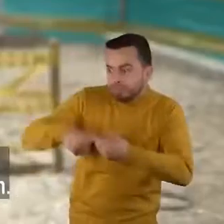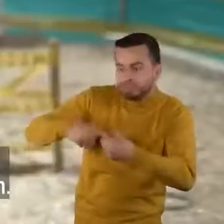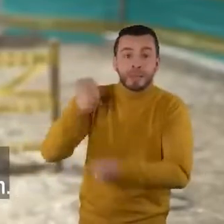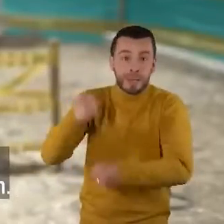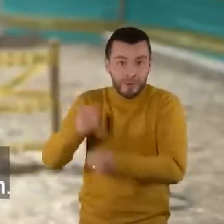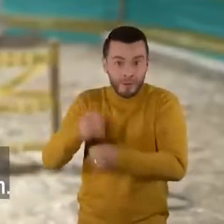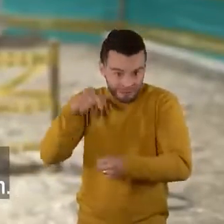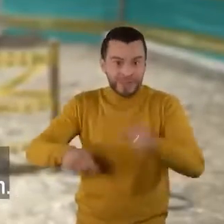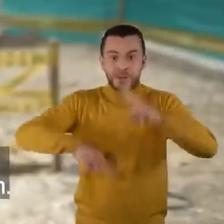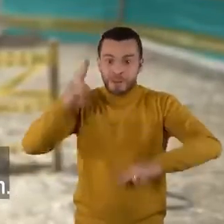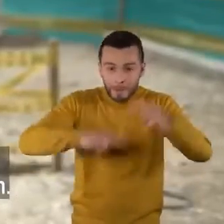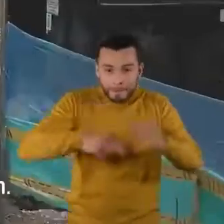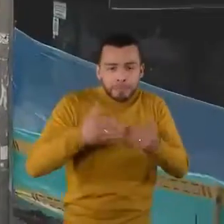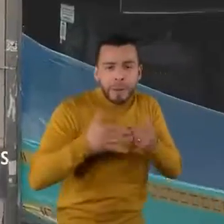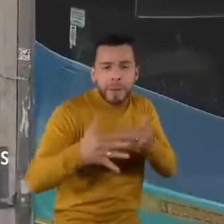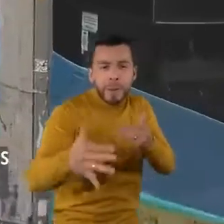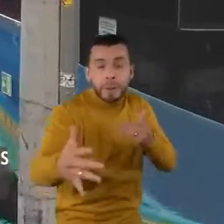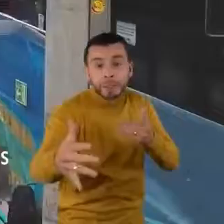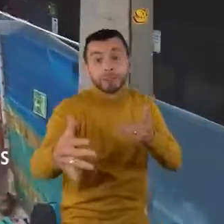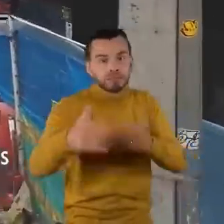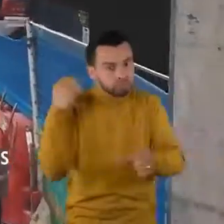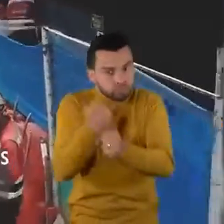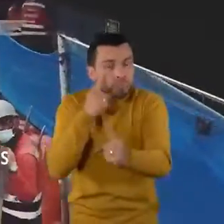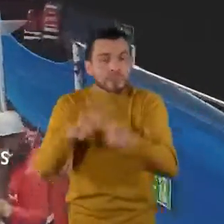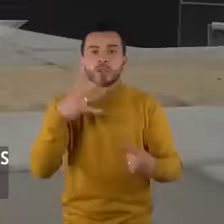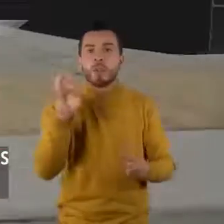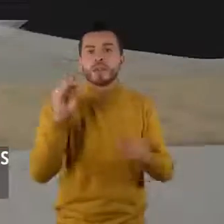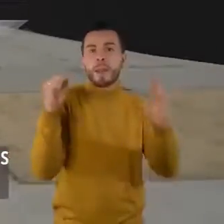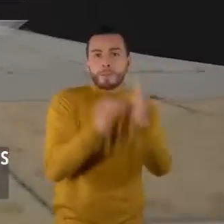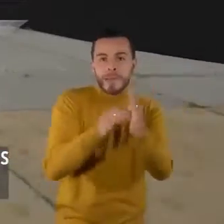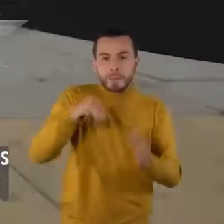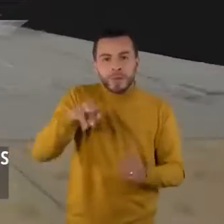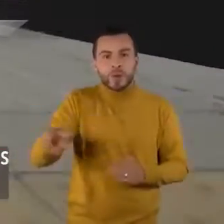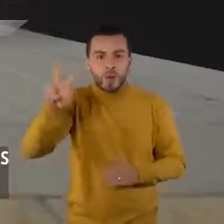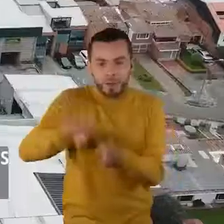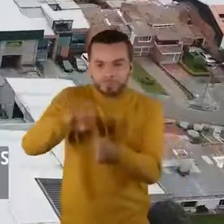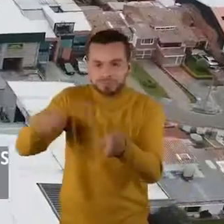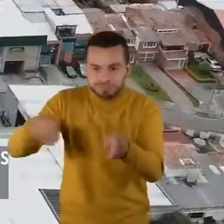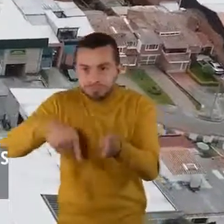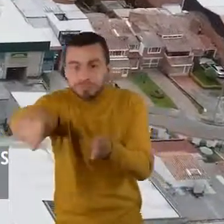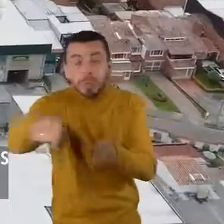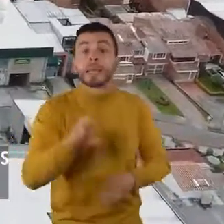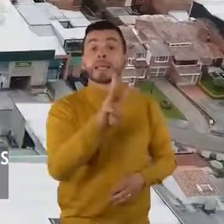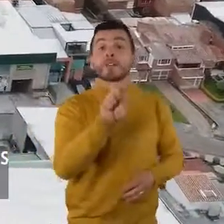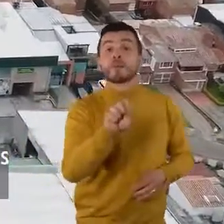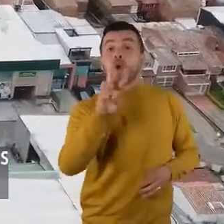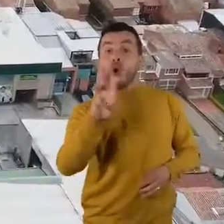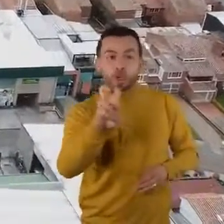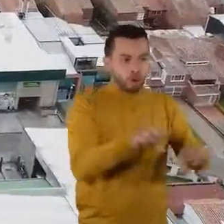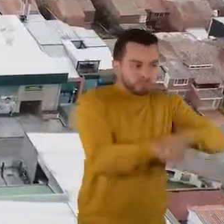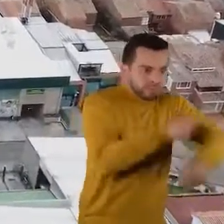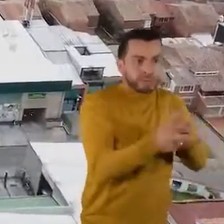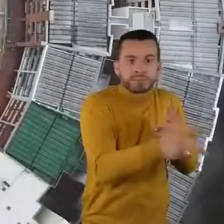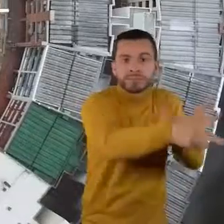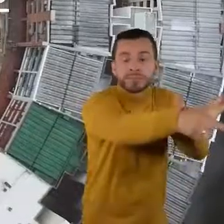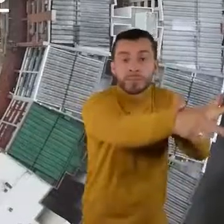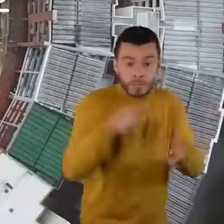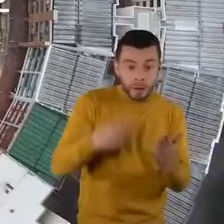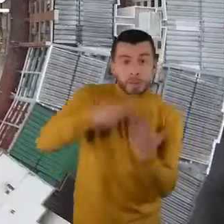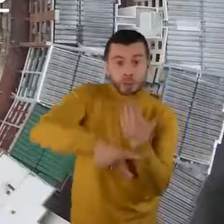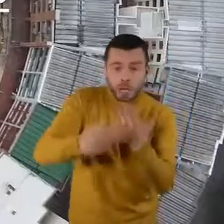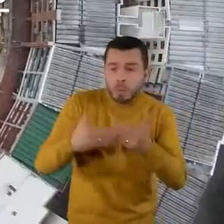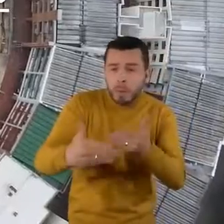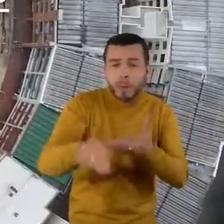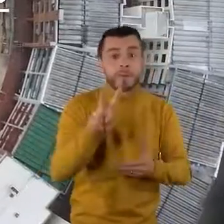empleos que se han generado en esta construcción hemos trabajado mucho en 50.000 metros cuadrados de andenes y 3.8 kilómetros en ciclo rutas con el